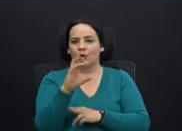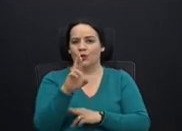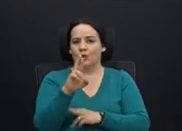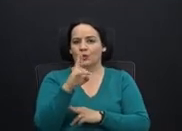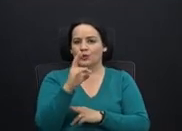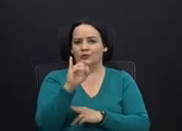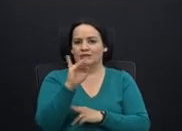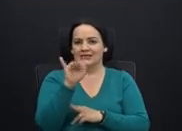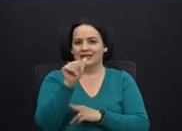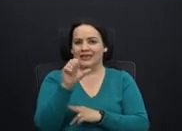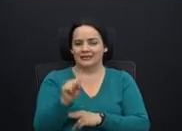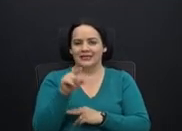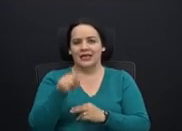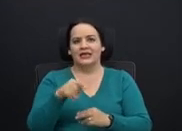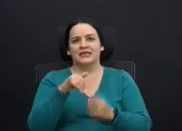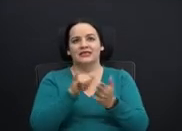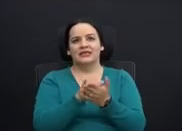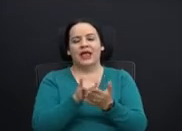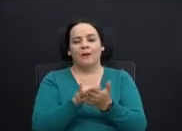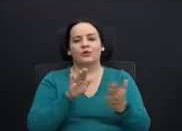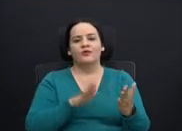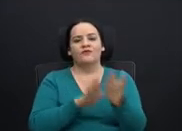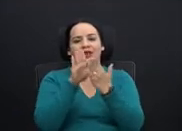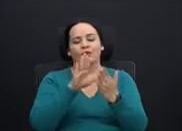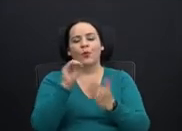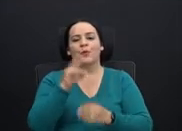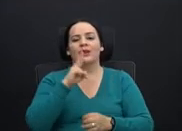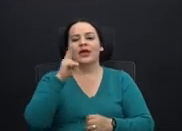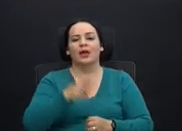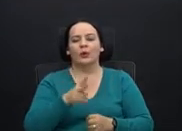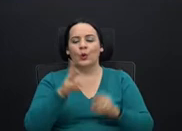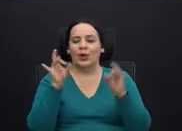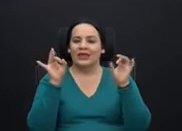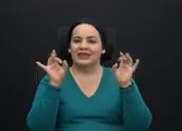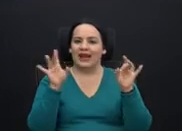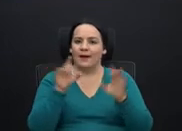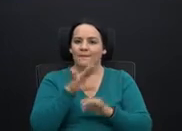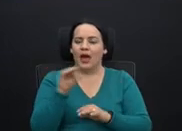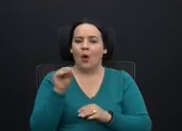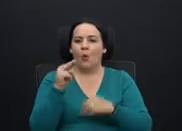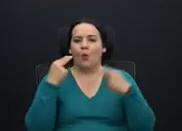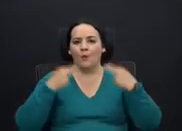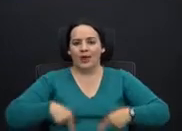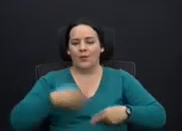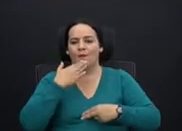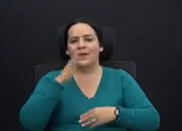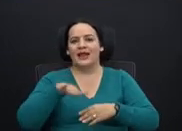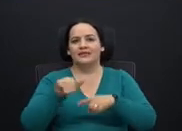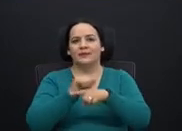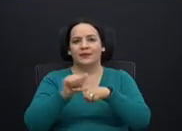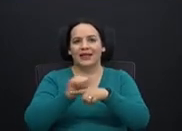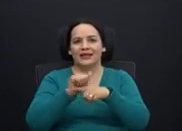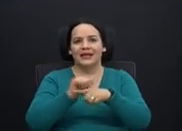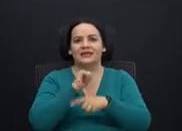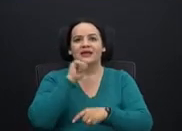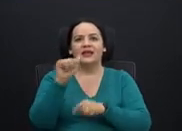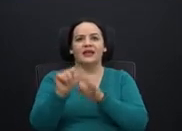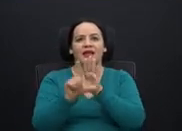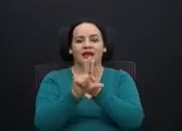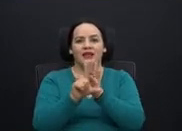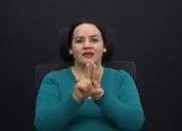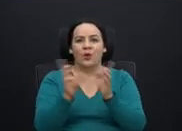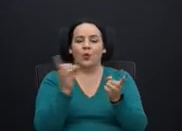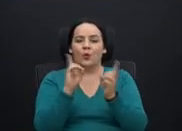Estamos enfrente de un verdadero drama humano por las malas prácticas y de paso ilegales con las cuales se